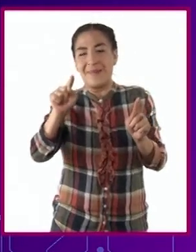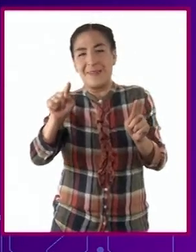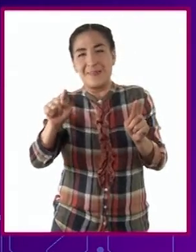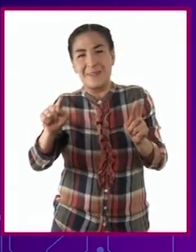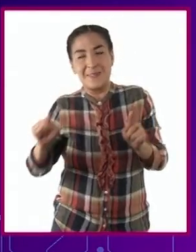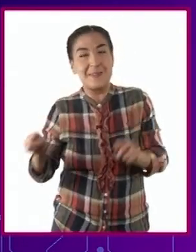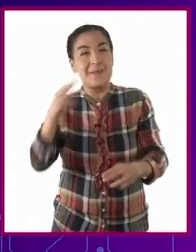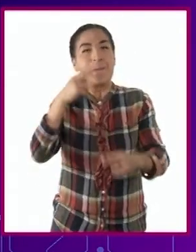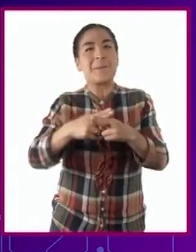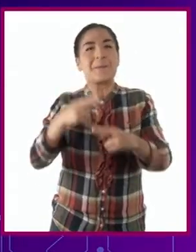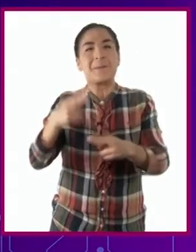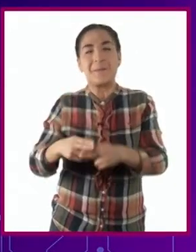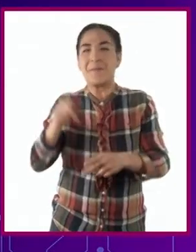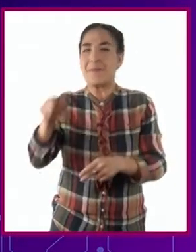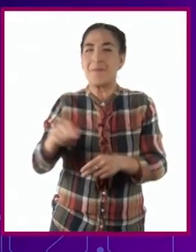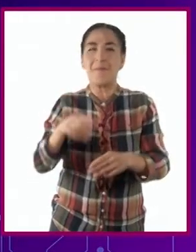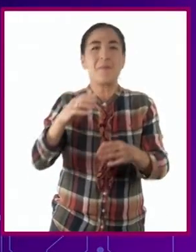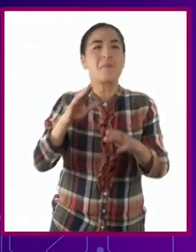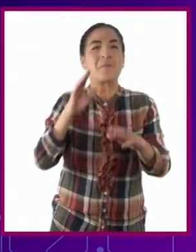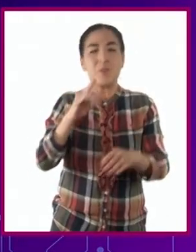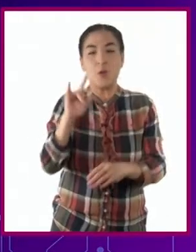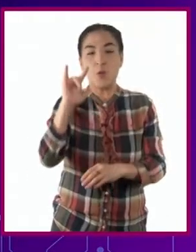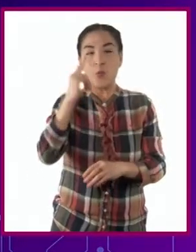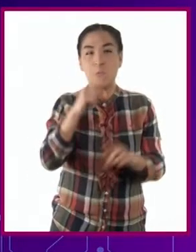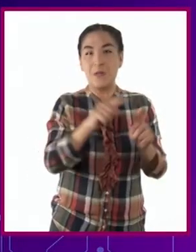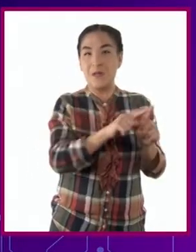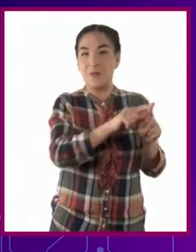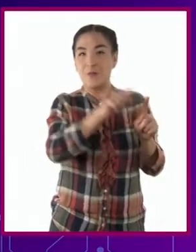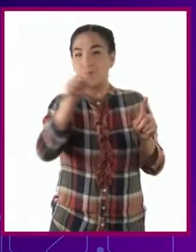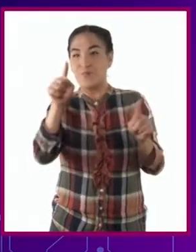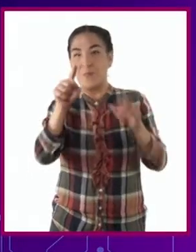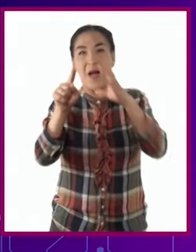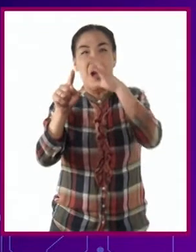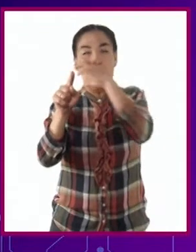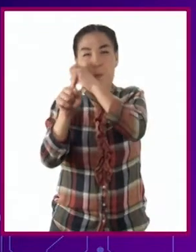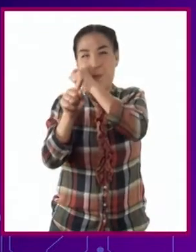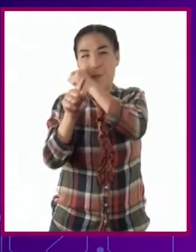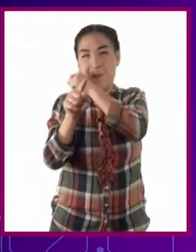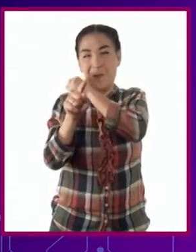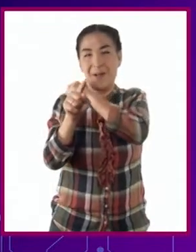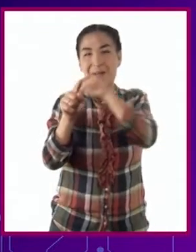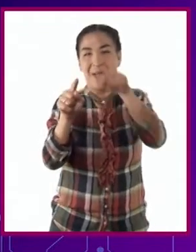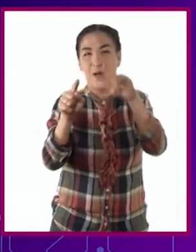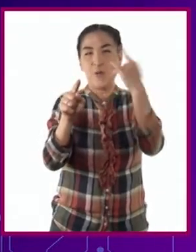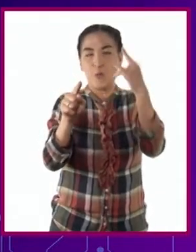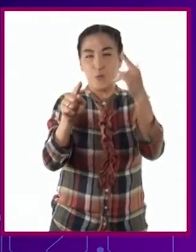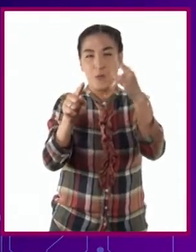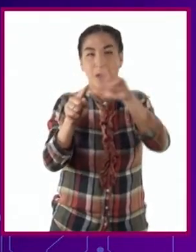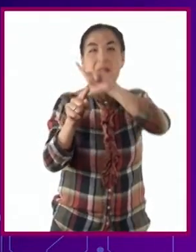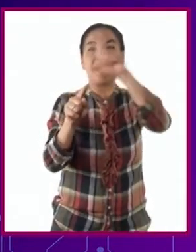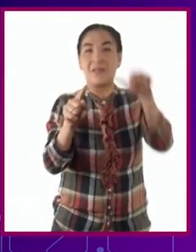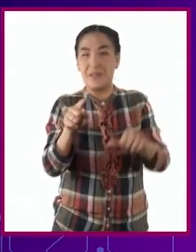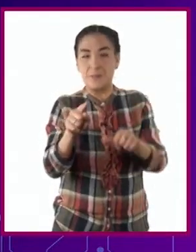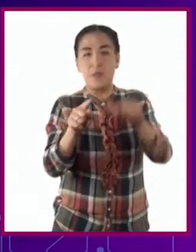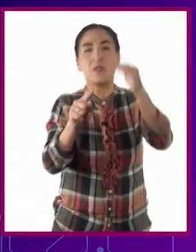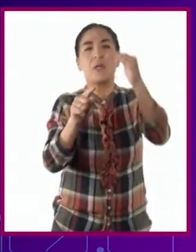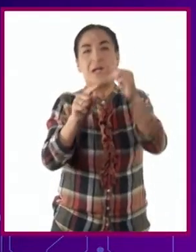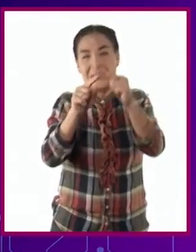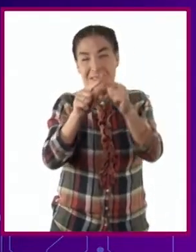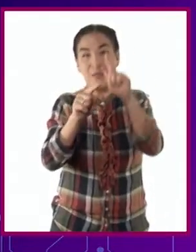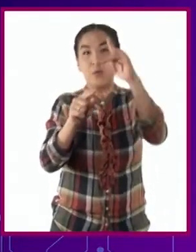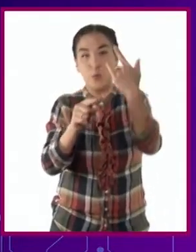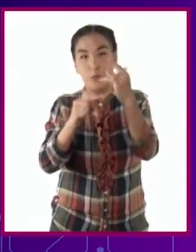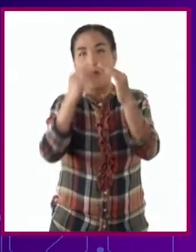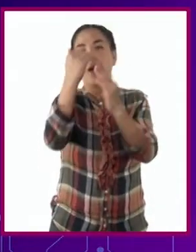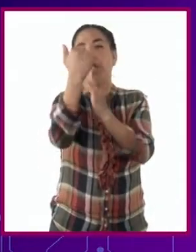hasta llegar a su punto máximo en julio. Y a partir de ahí, la temperatura promedio descendió hasta